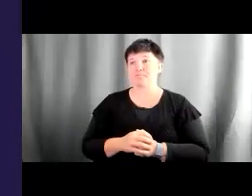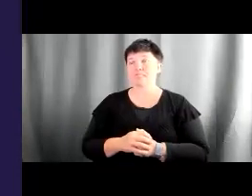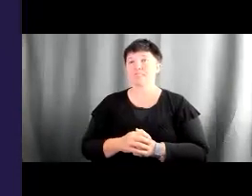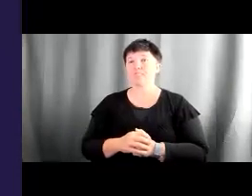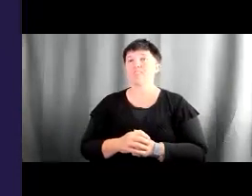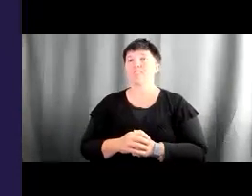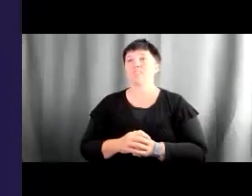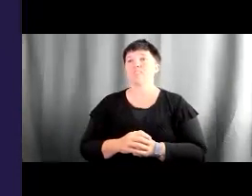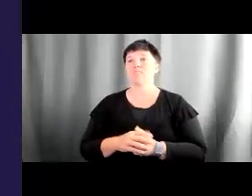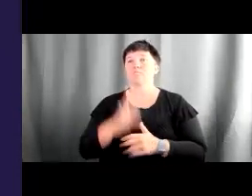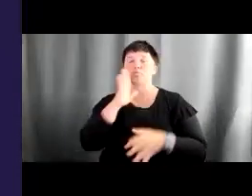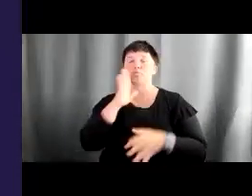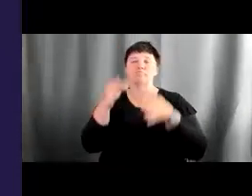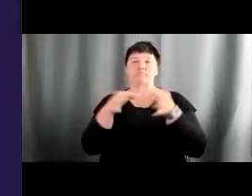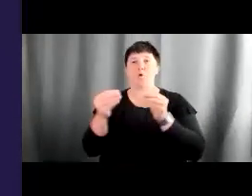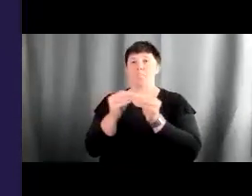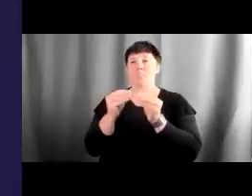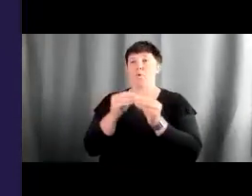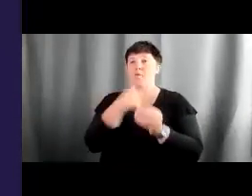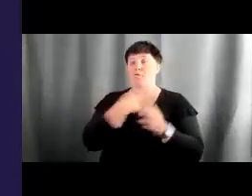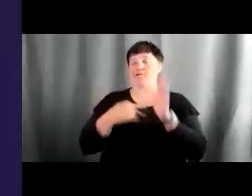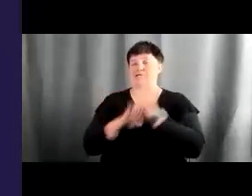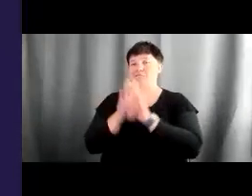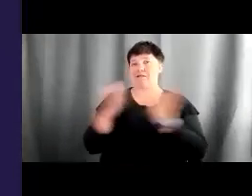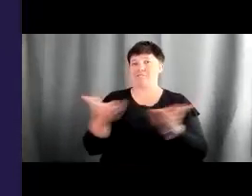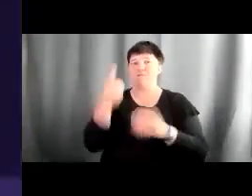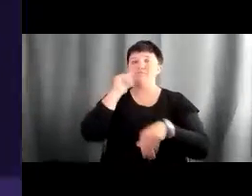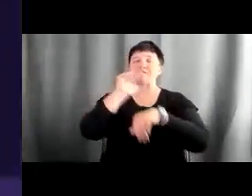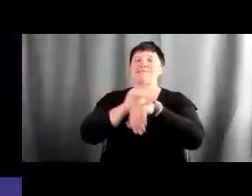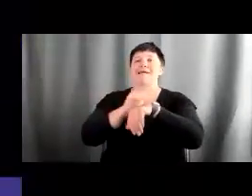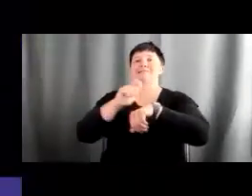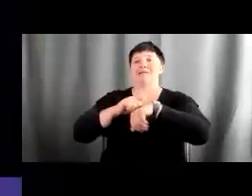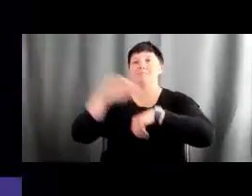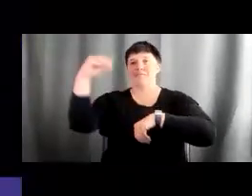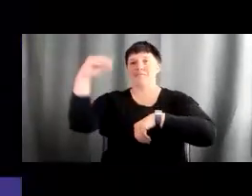una herramienta que hemos desarrollado para las luces nocturnas.